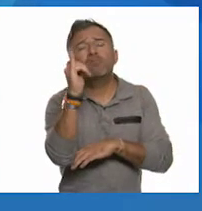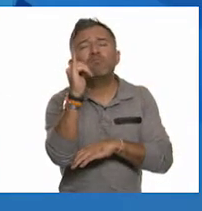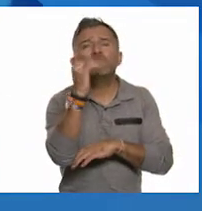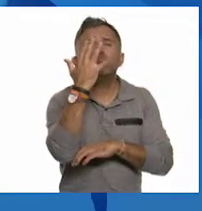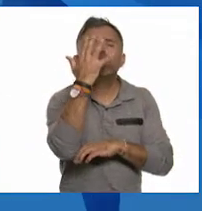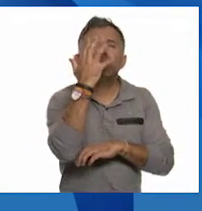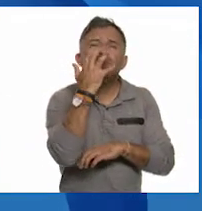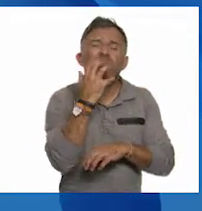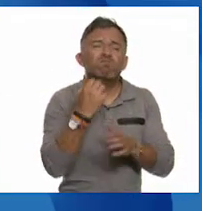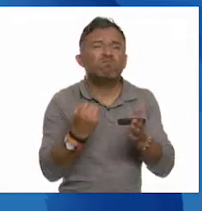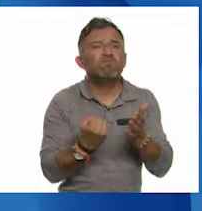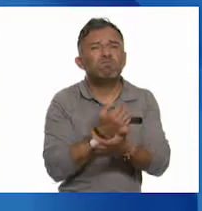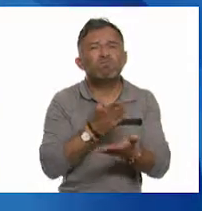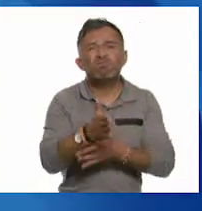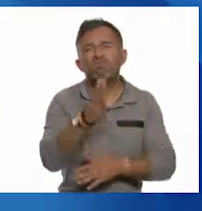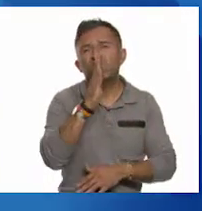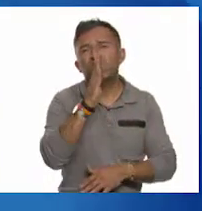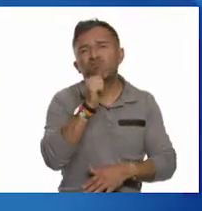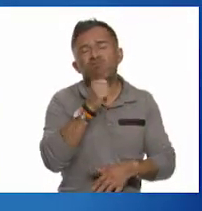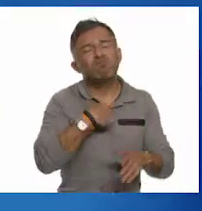otro lugar donde jugar.